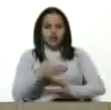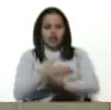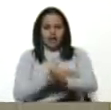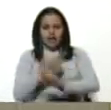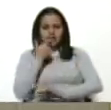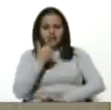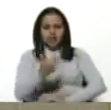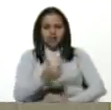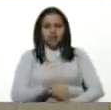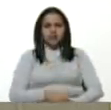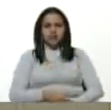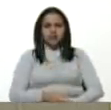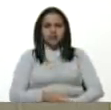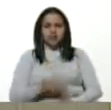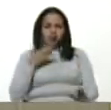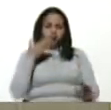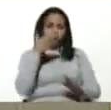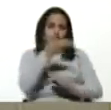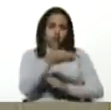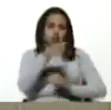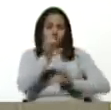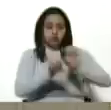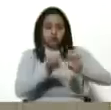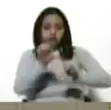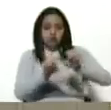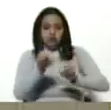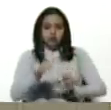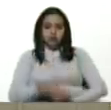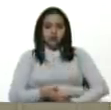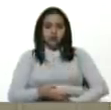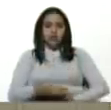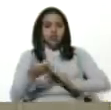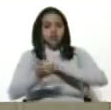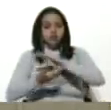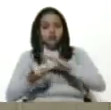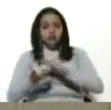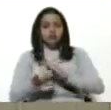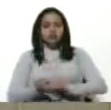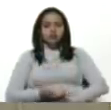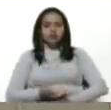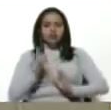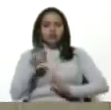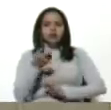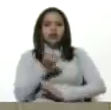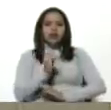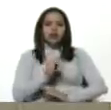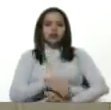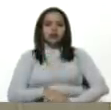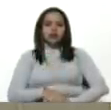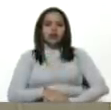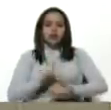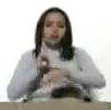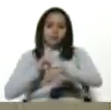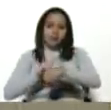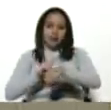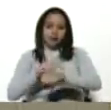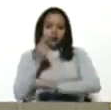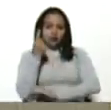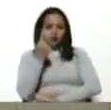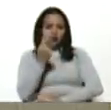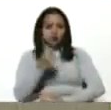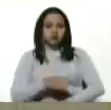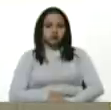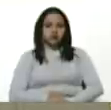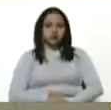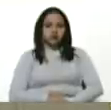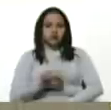que bueno, fueron abordados a través de un despistaje institucional. También tenemos un médico que